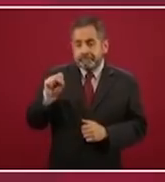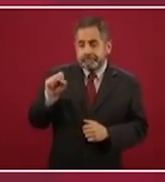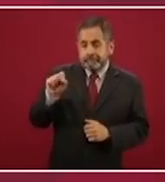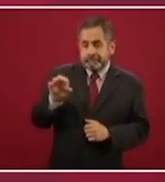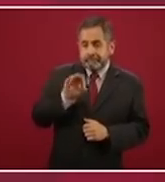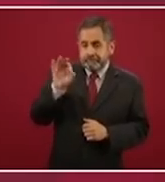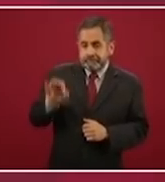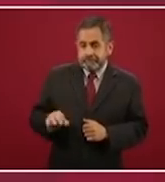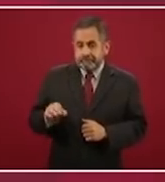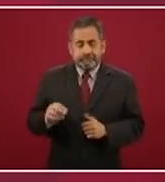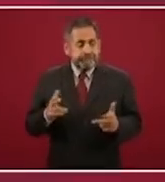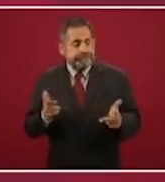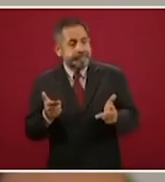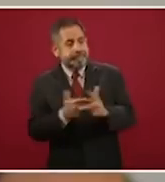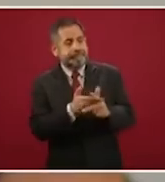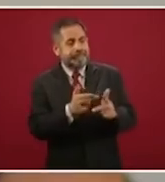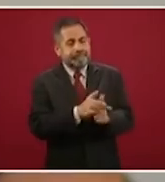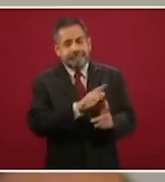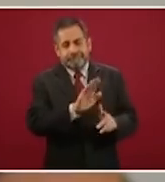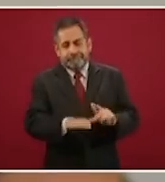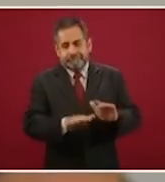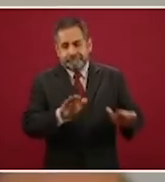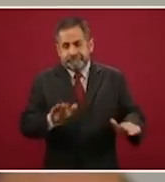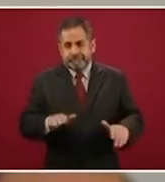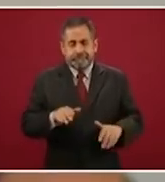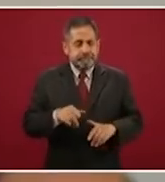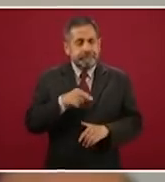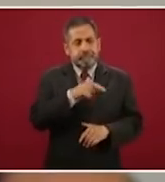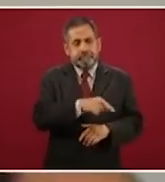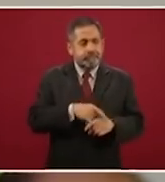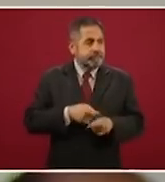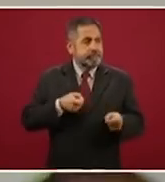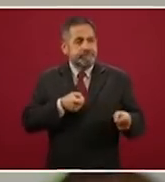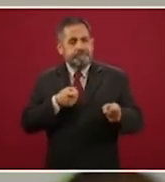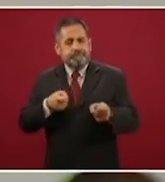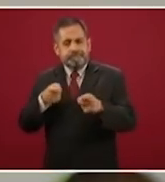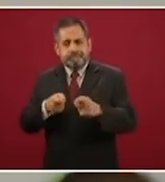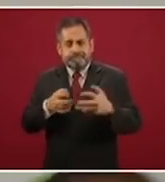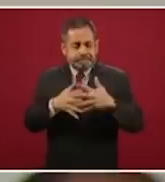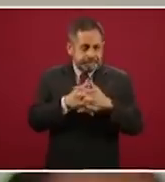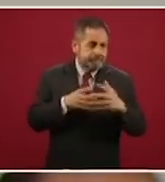60% de los asesinados en enfrentamientos,